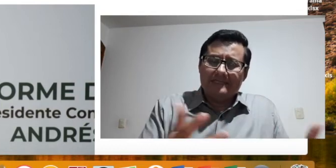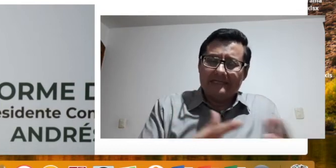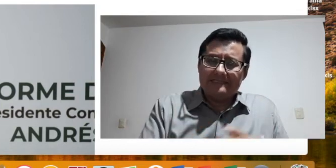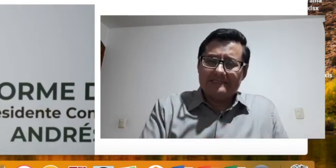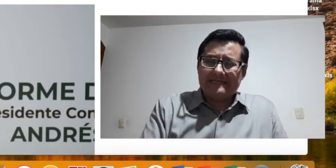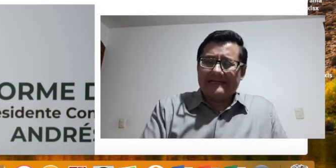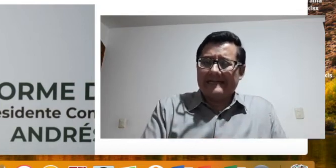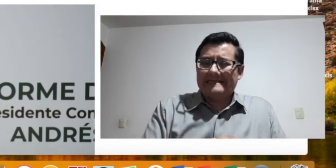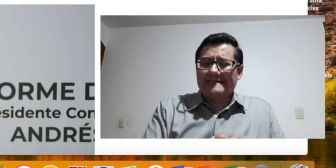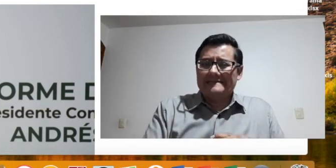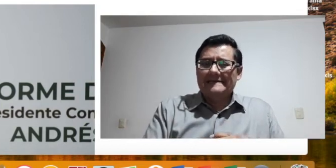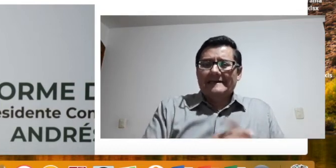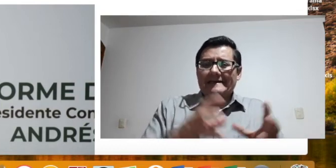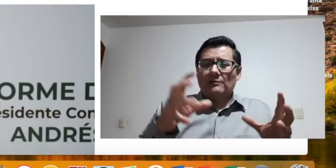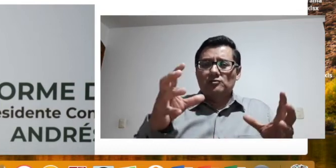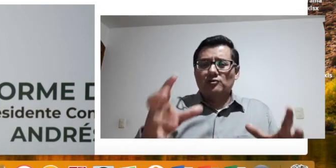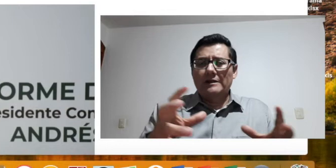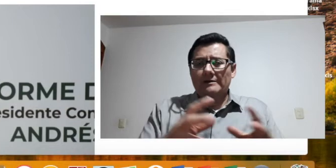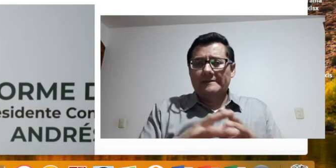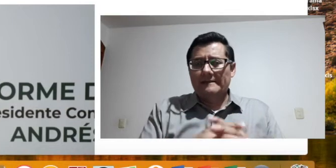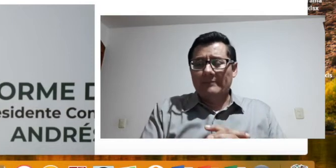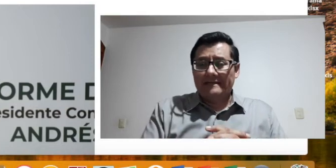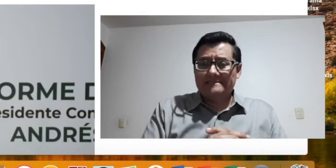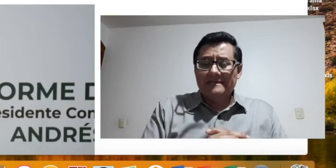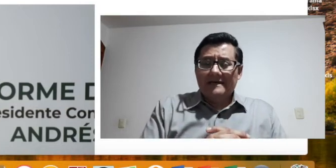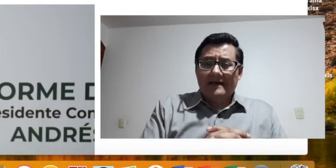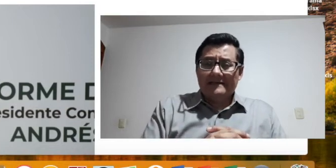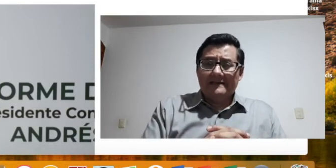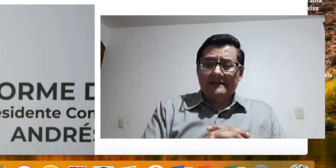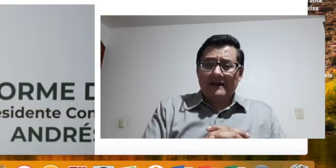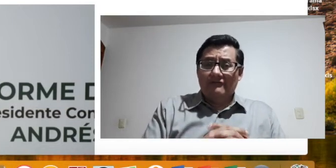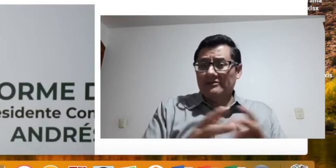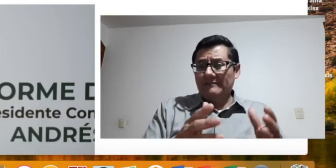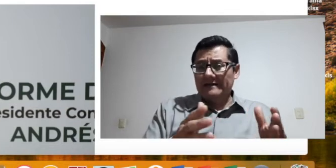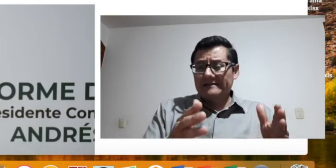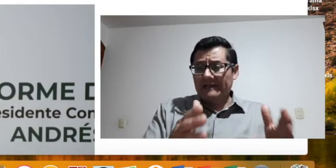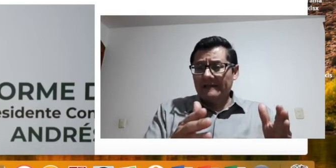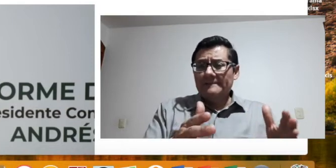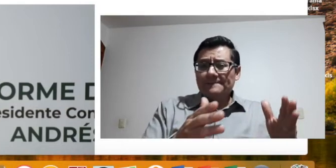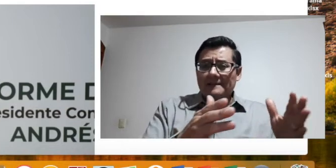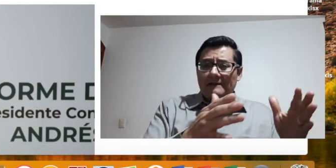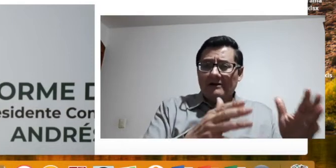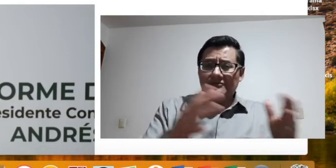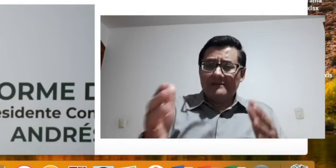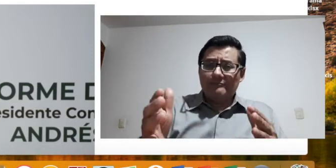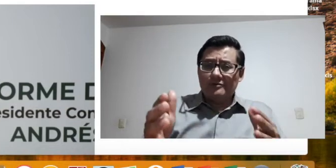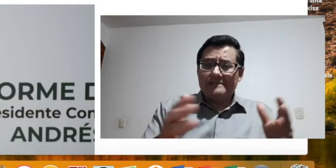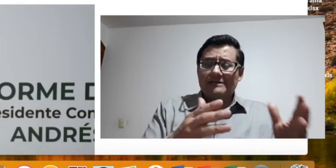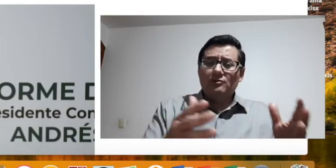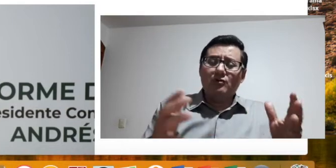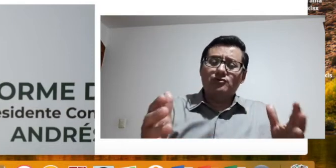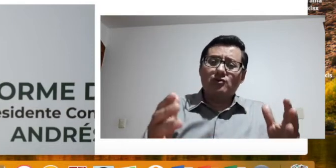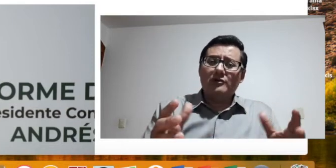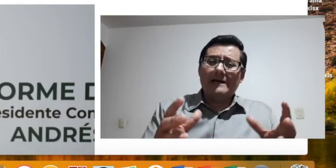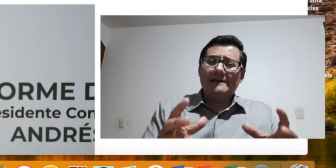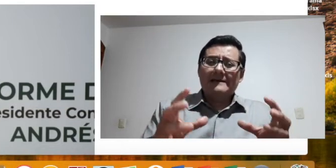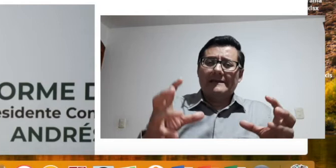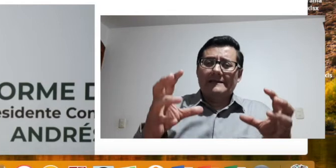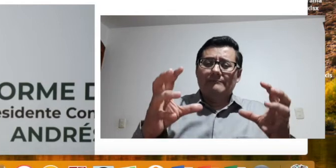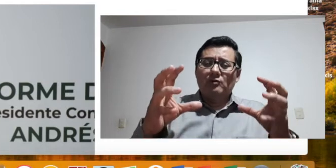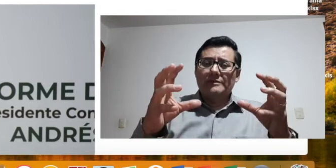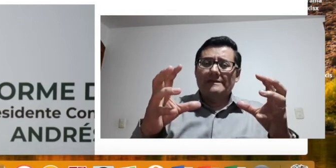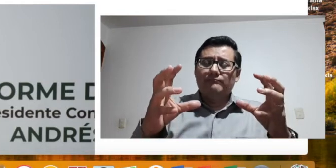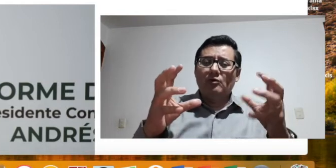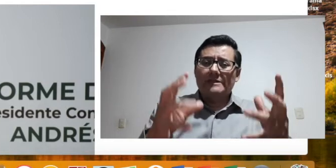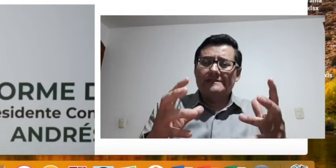a los intereses que regían, que controlaban el país. Hay que afirmar que la mafia del poder ya no controla